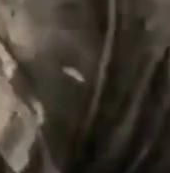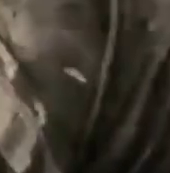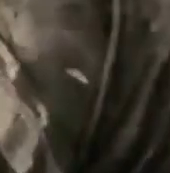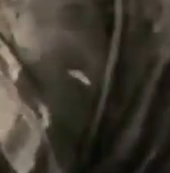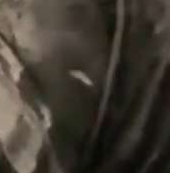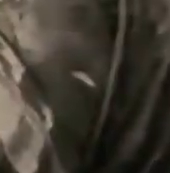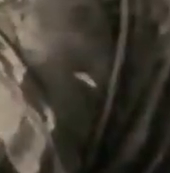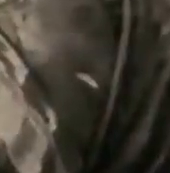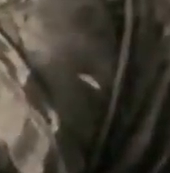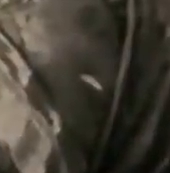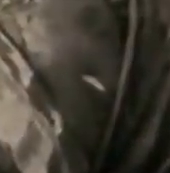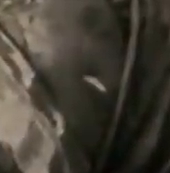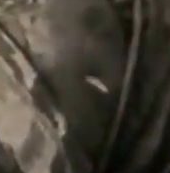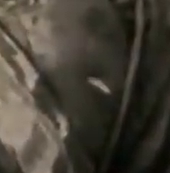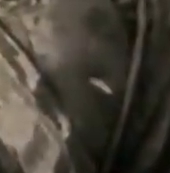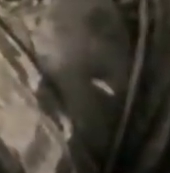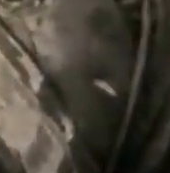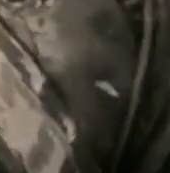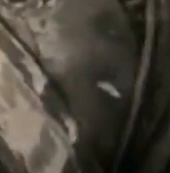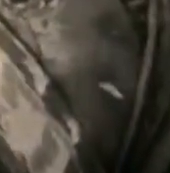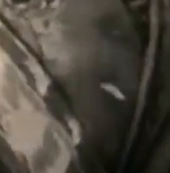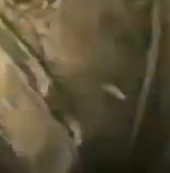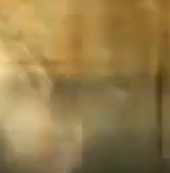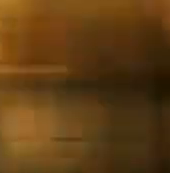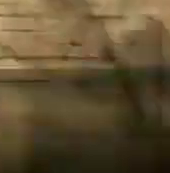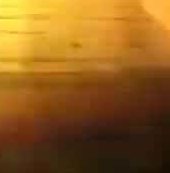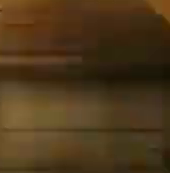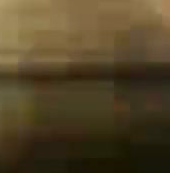Hidalgo y su compañero Don Ignacio Allende.